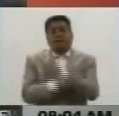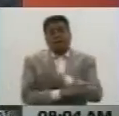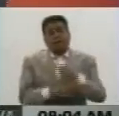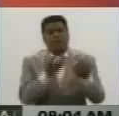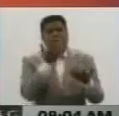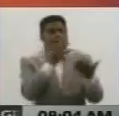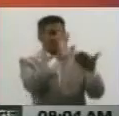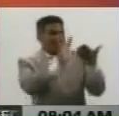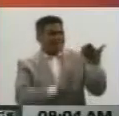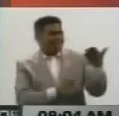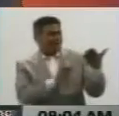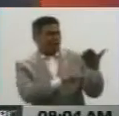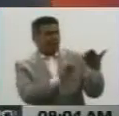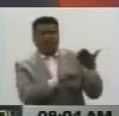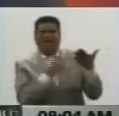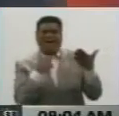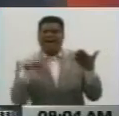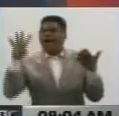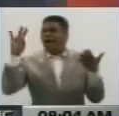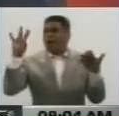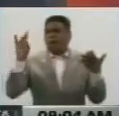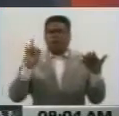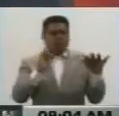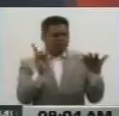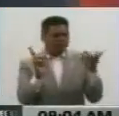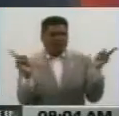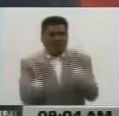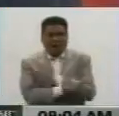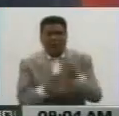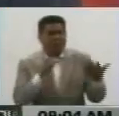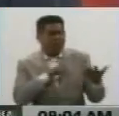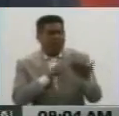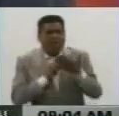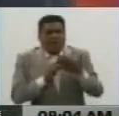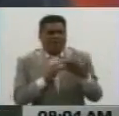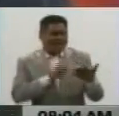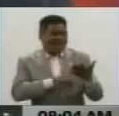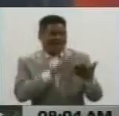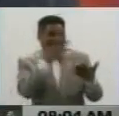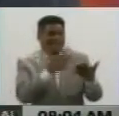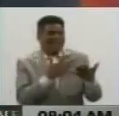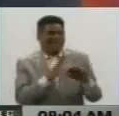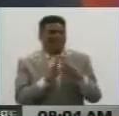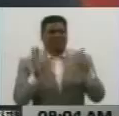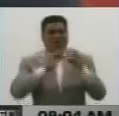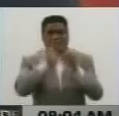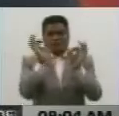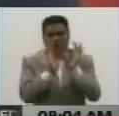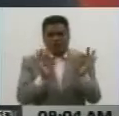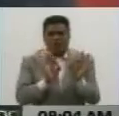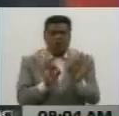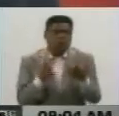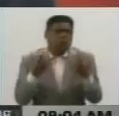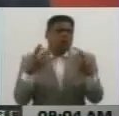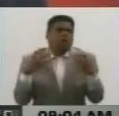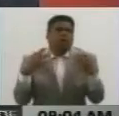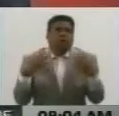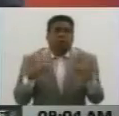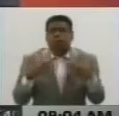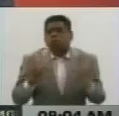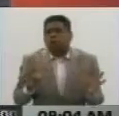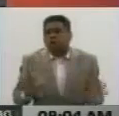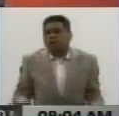comunidad indígena hacían extracción aurífera, ¿no? Claro, de una manera mucho más artesanal. Bueno, nosotros vamos a